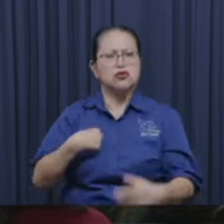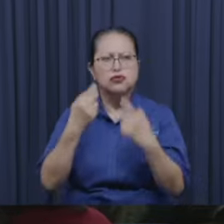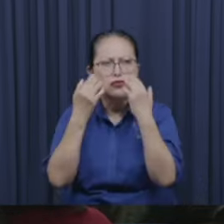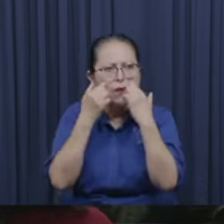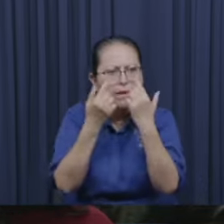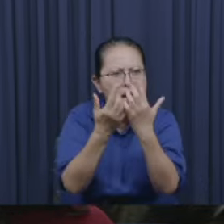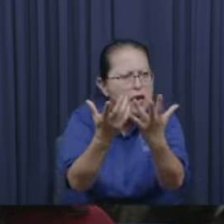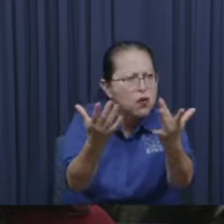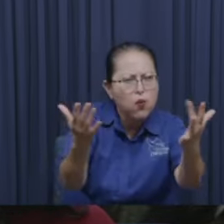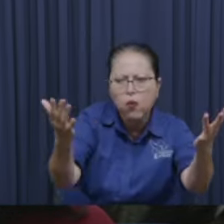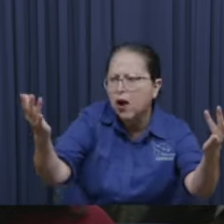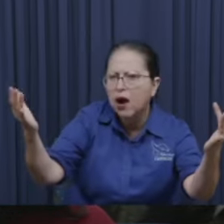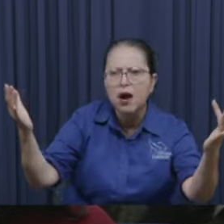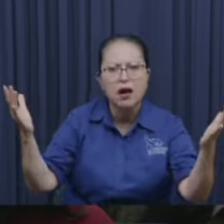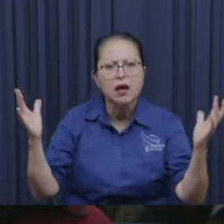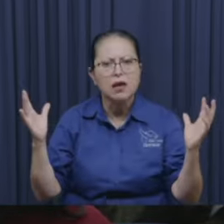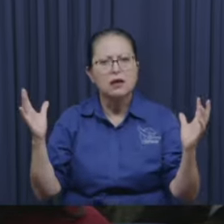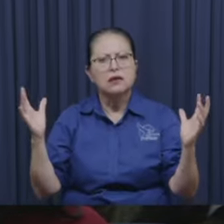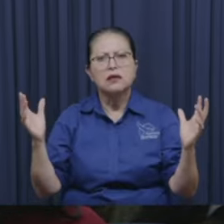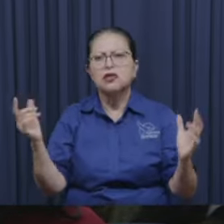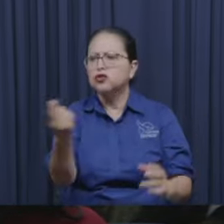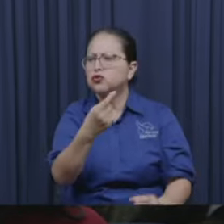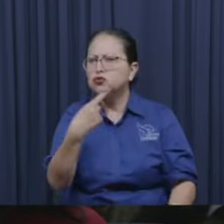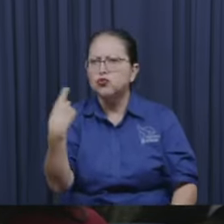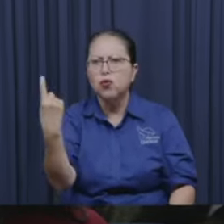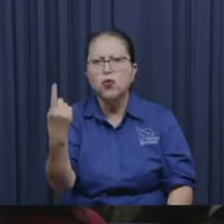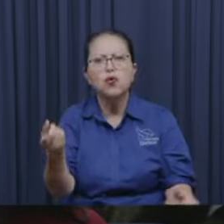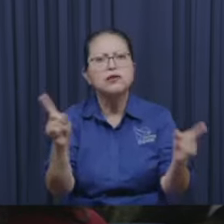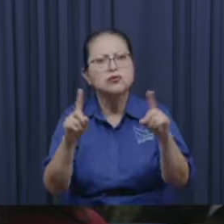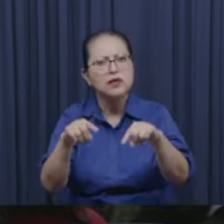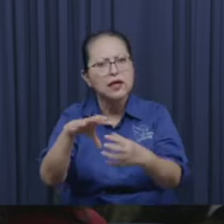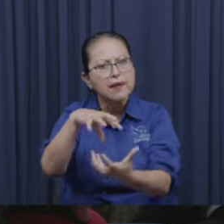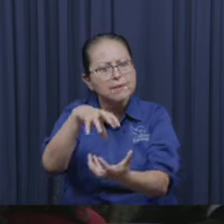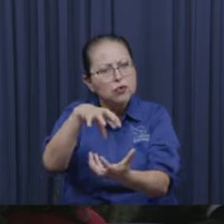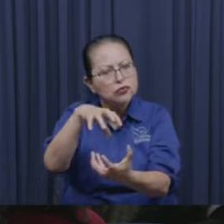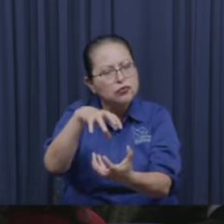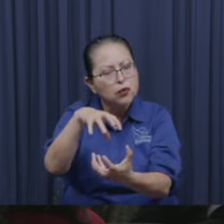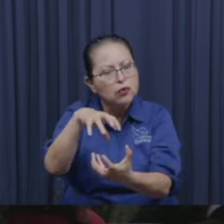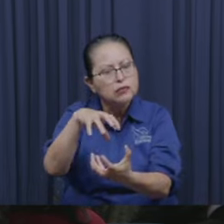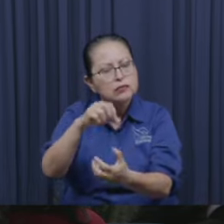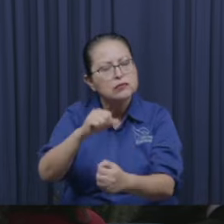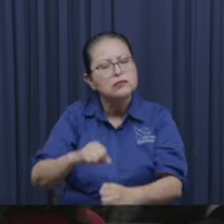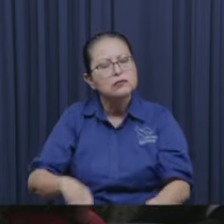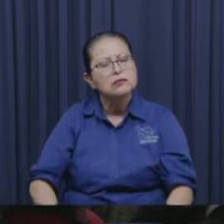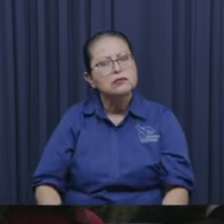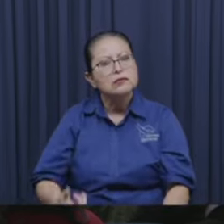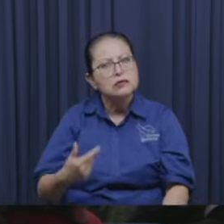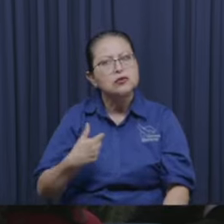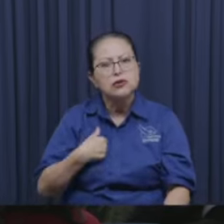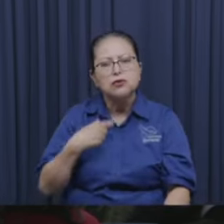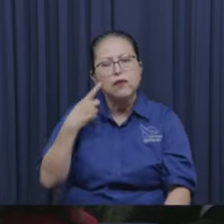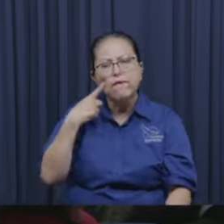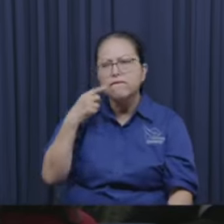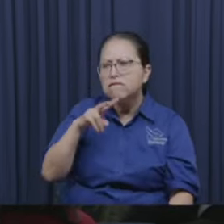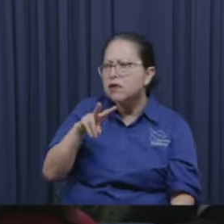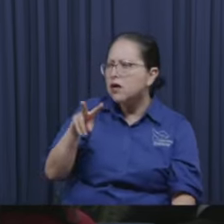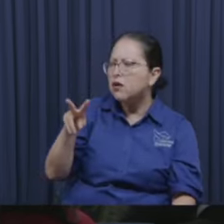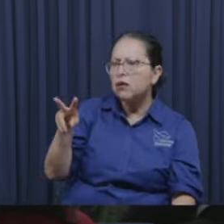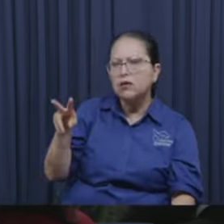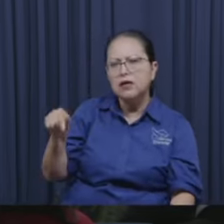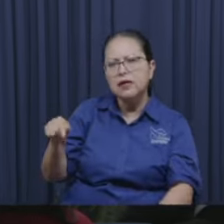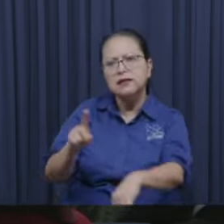miro el entorno y todo lo que sucede y y digo Y entonces me encuentro con cosas que este